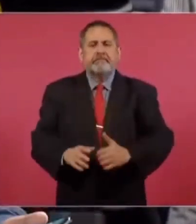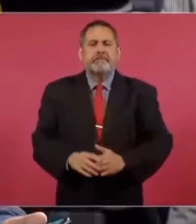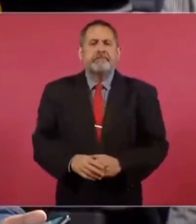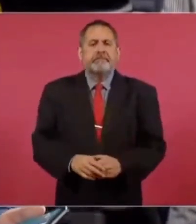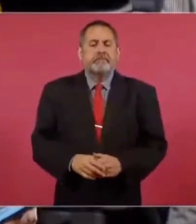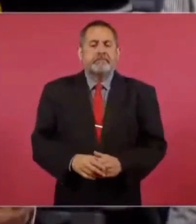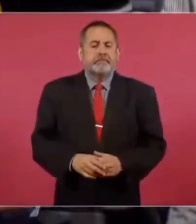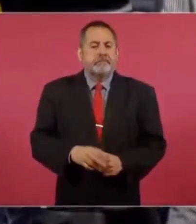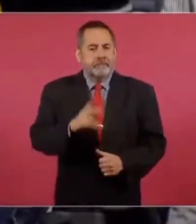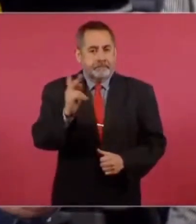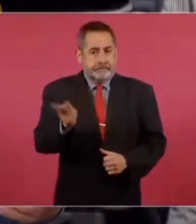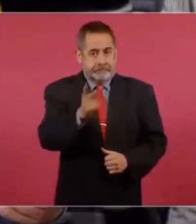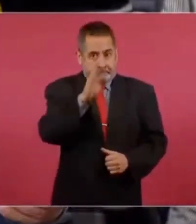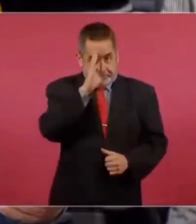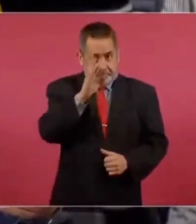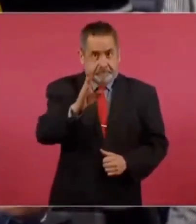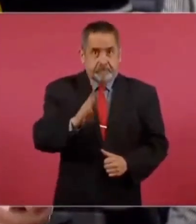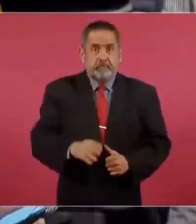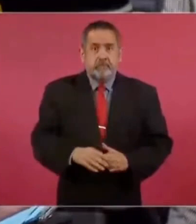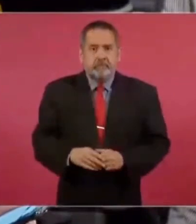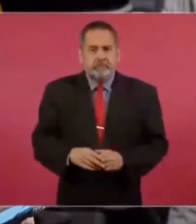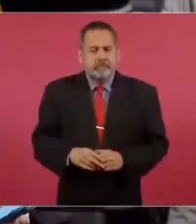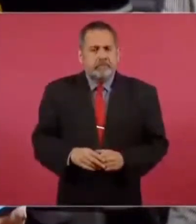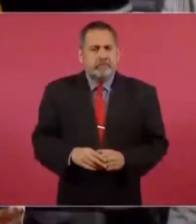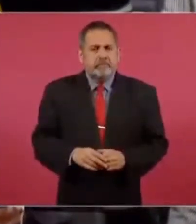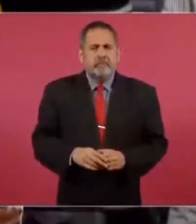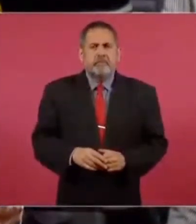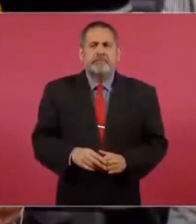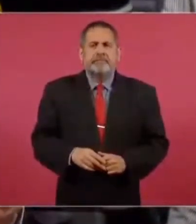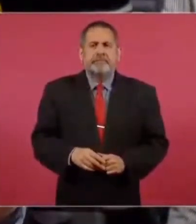aquí preguntarle, ¿usted